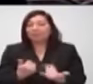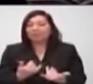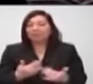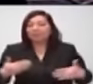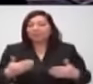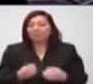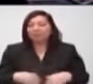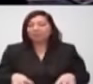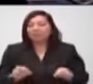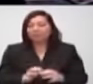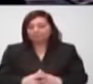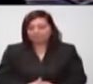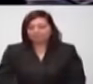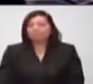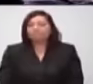vía tan importante.